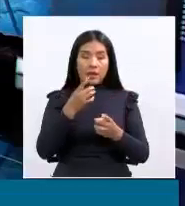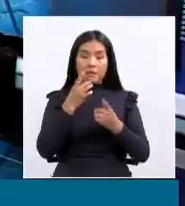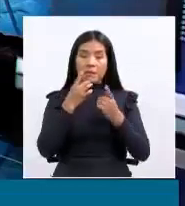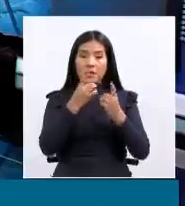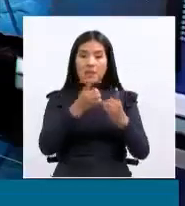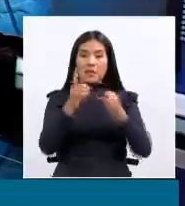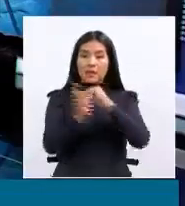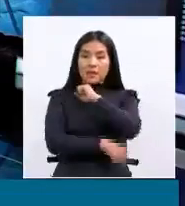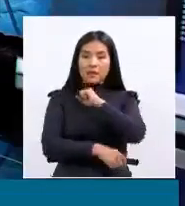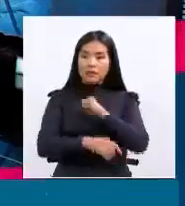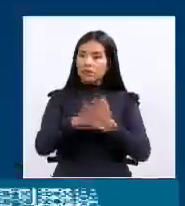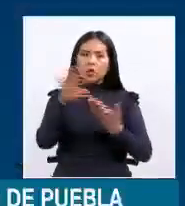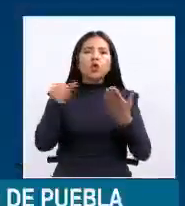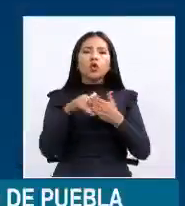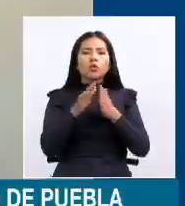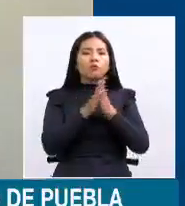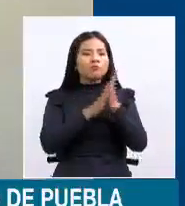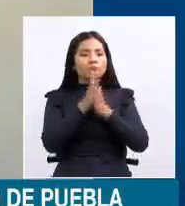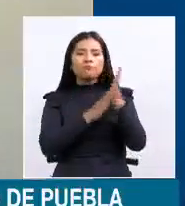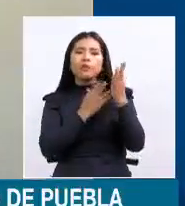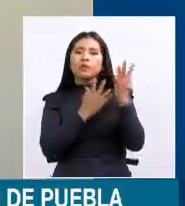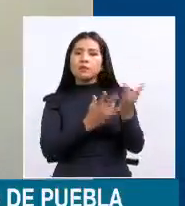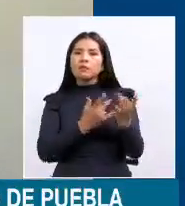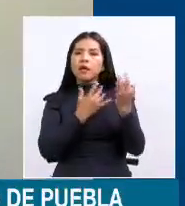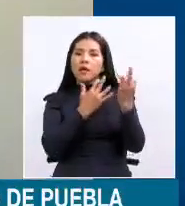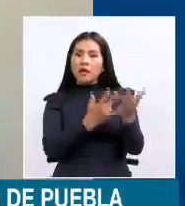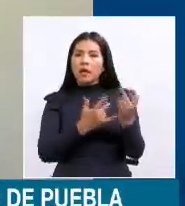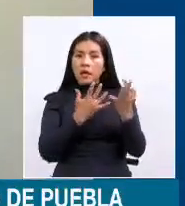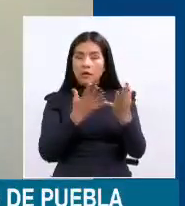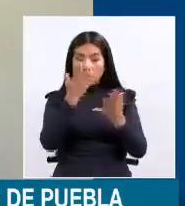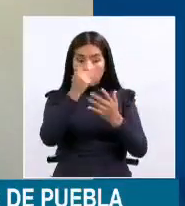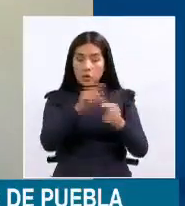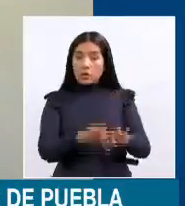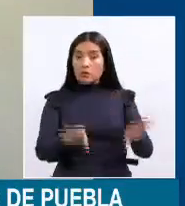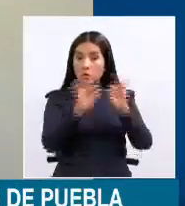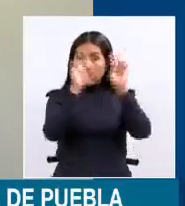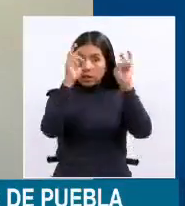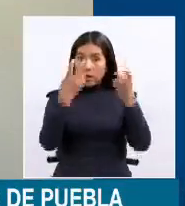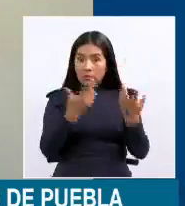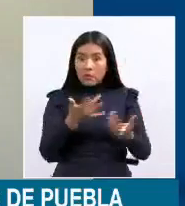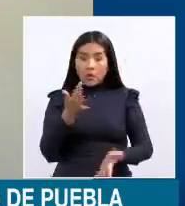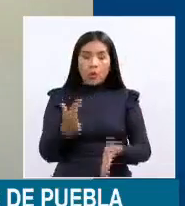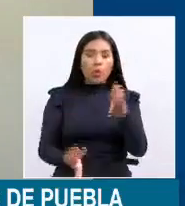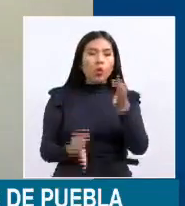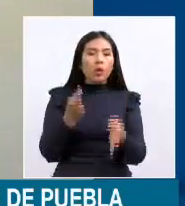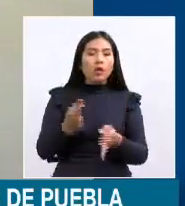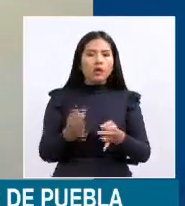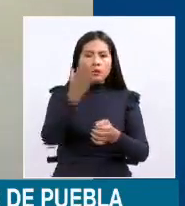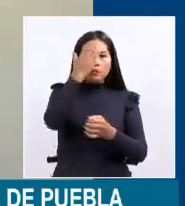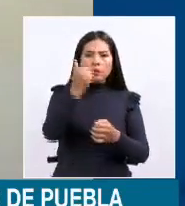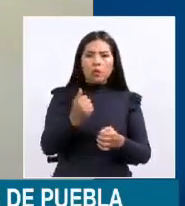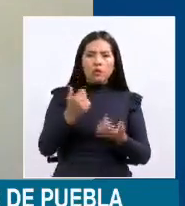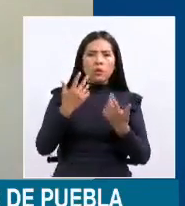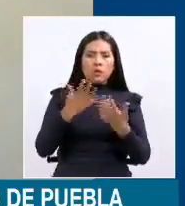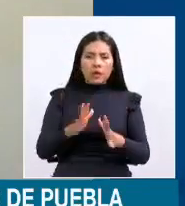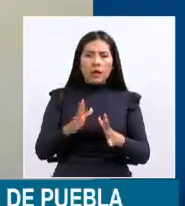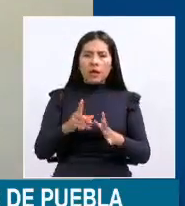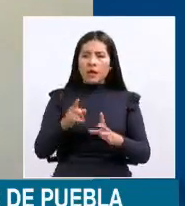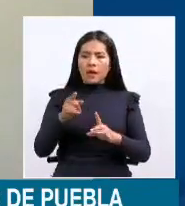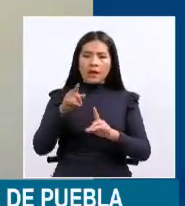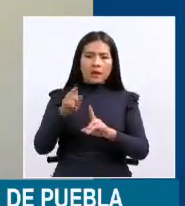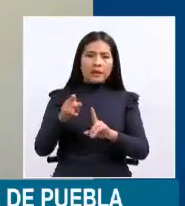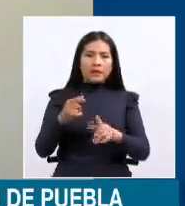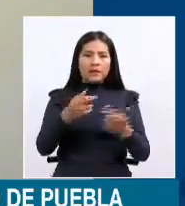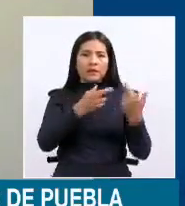esperada porque se trata nada más y nada menos que de una sentencia en un juicio por la toma